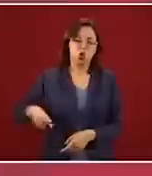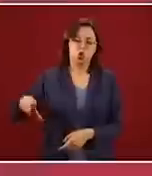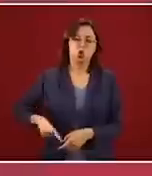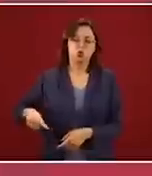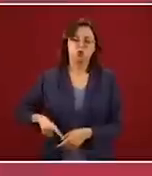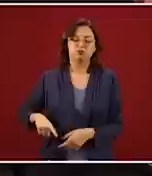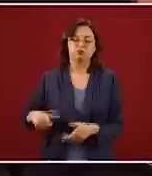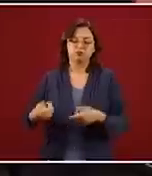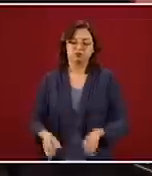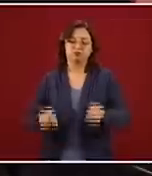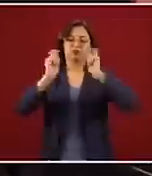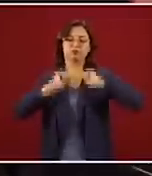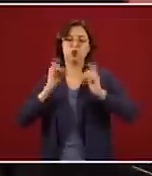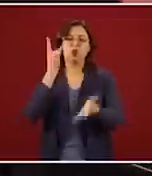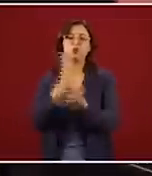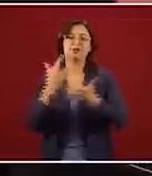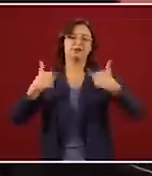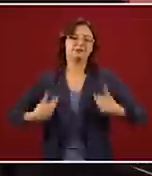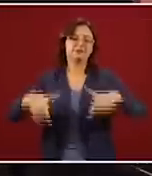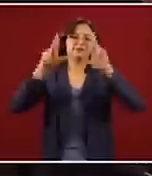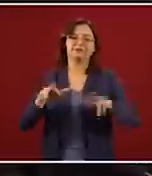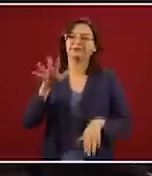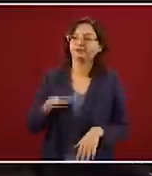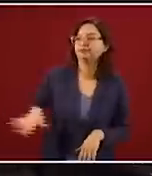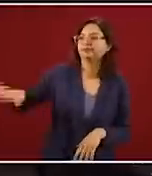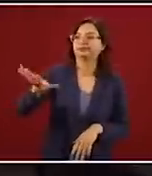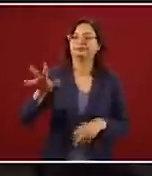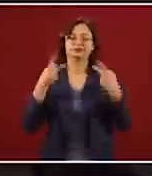un representante del pueblo. O sea,